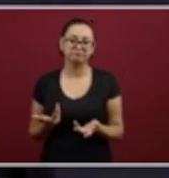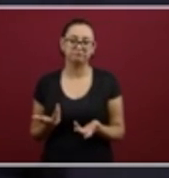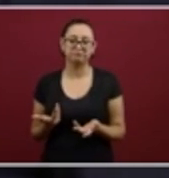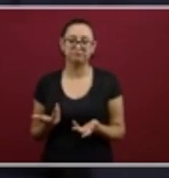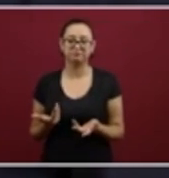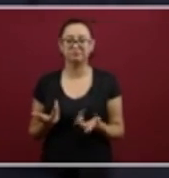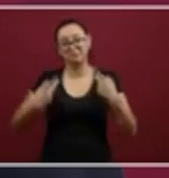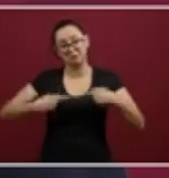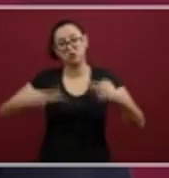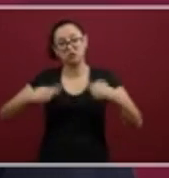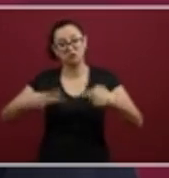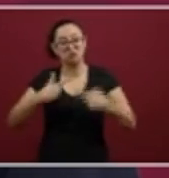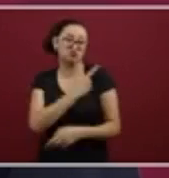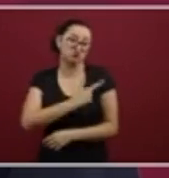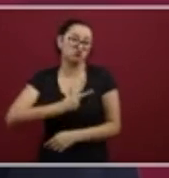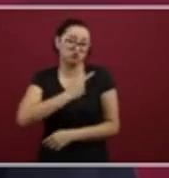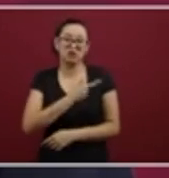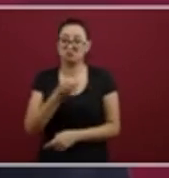aceptado por la población,